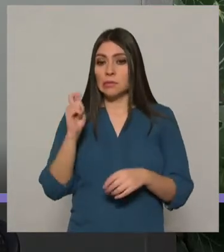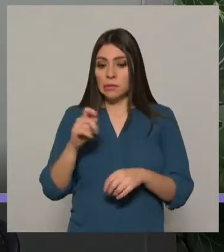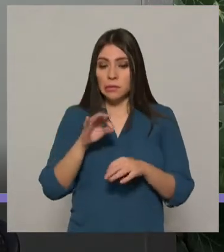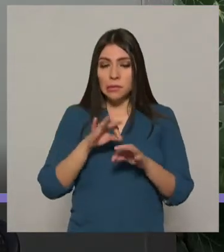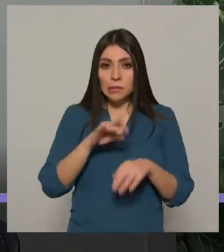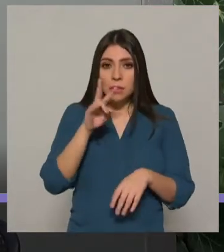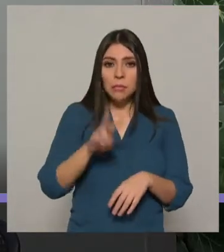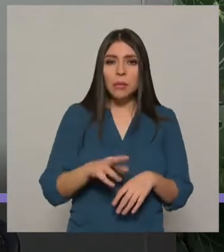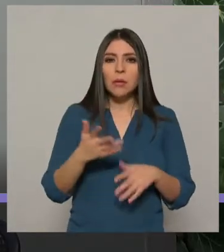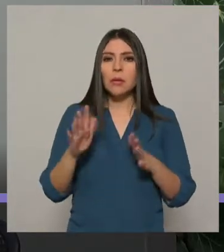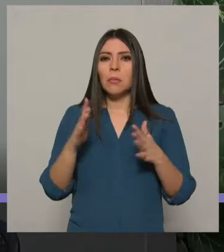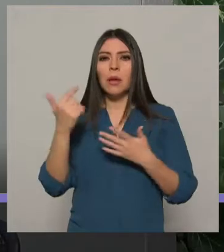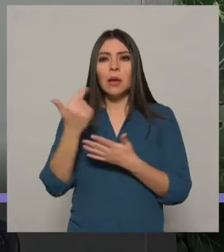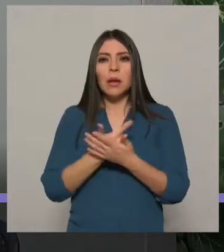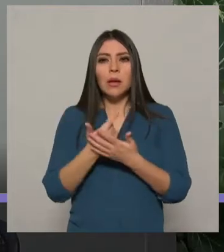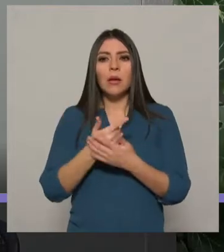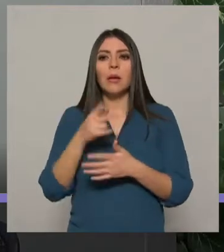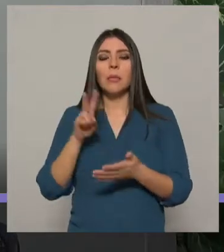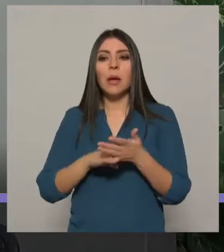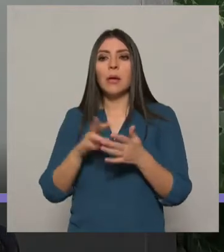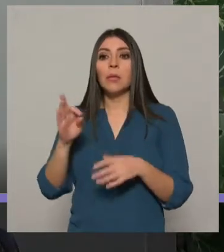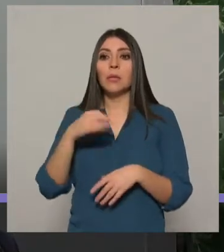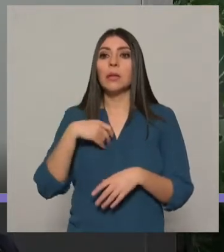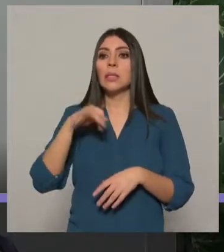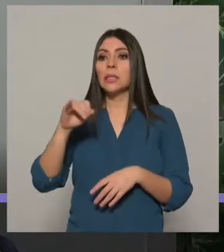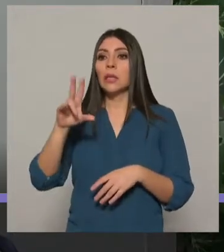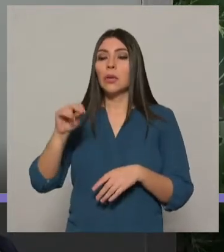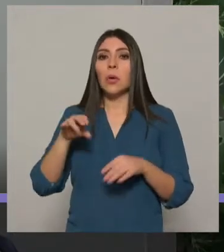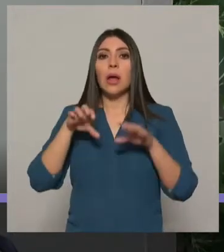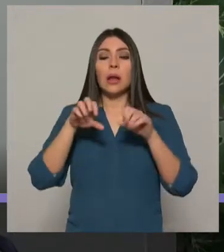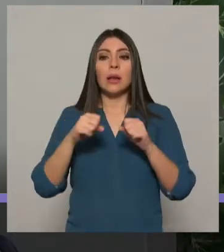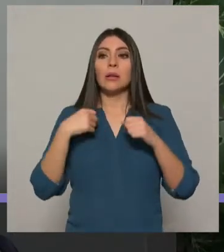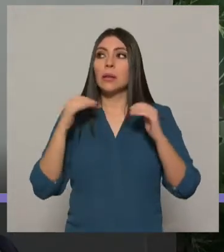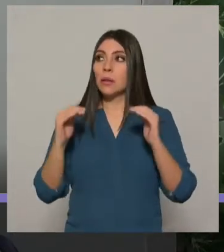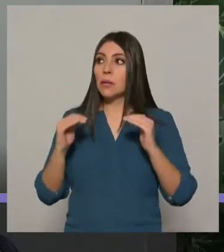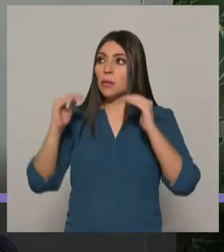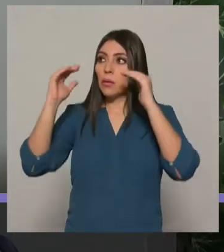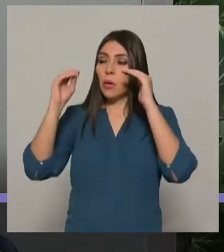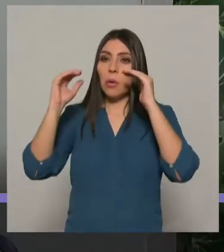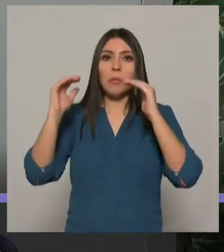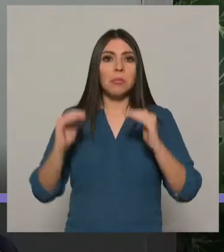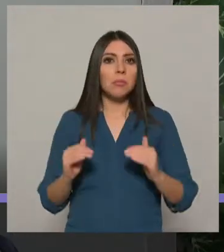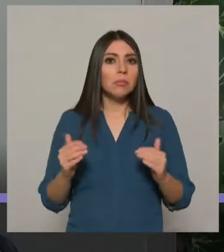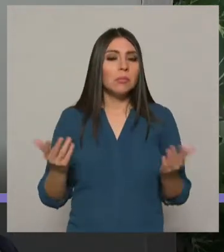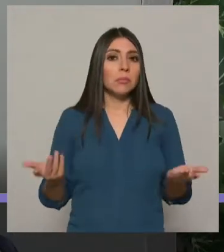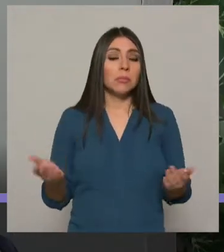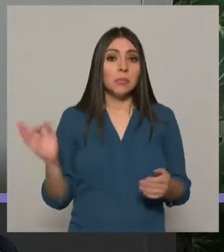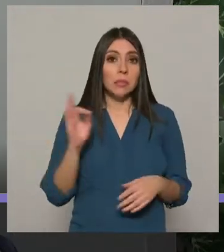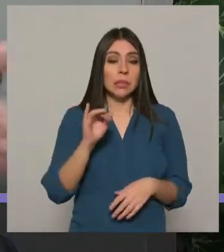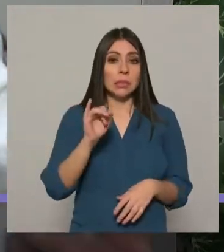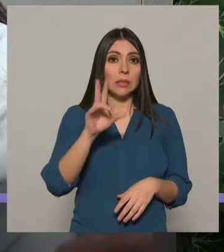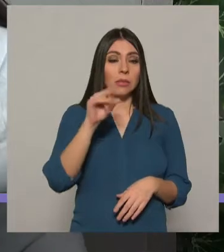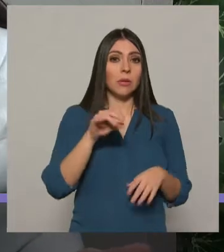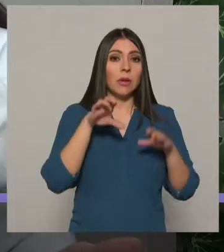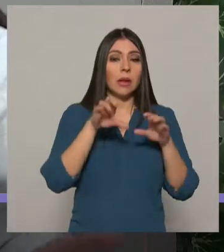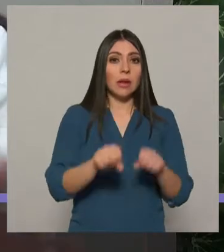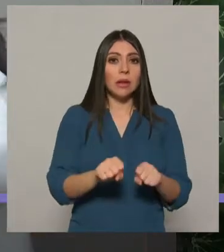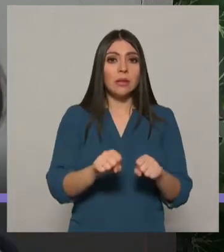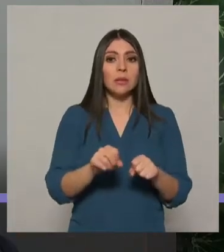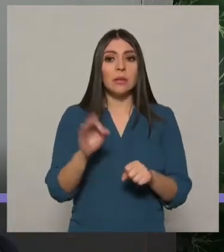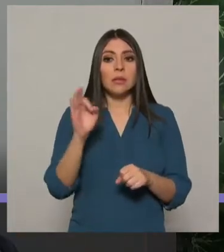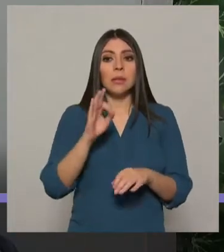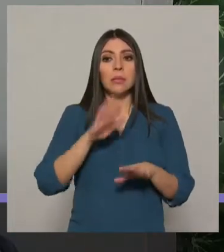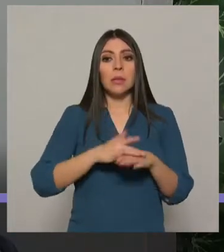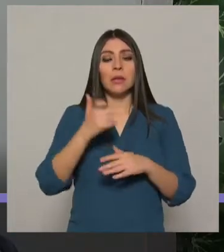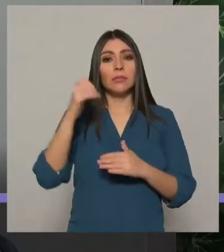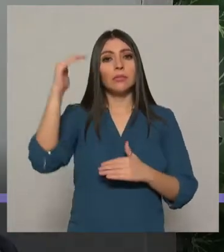tipo y qué tanto me va a alcanzar si incremento o no incremento o decremento, probablemente me pueda alcanzar incluso para más decreciendo